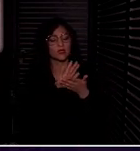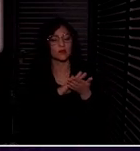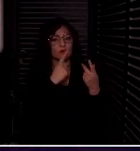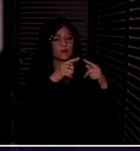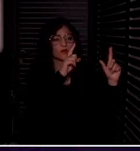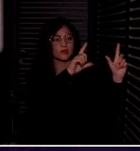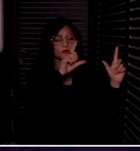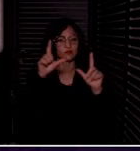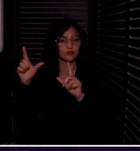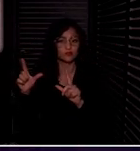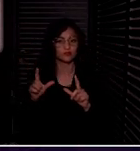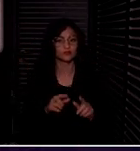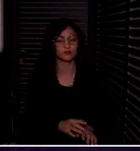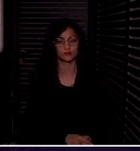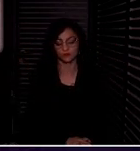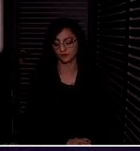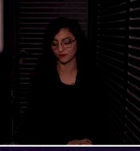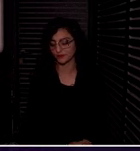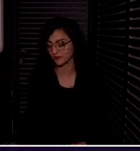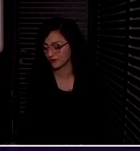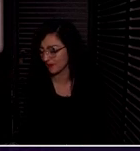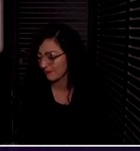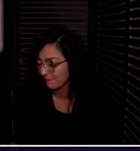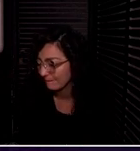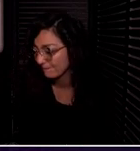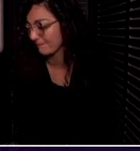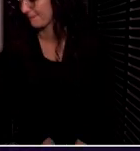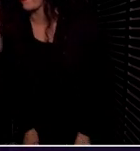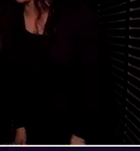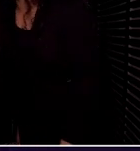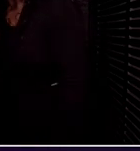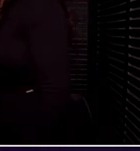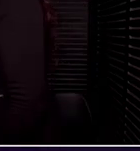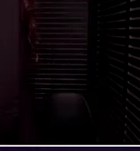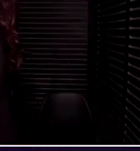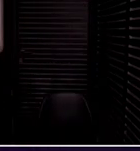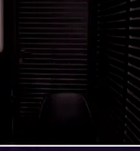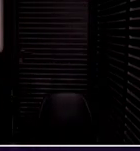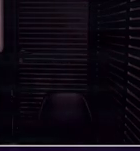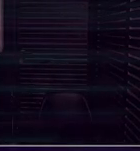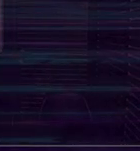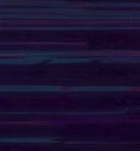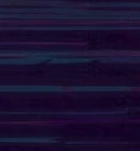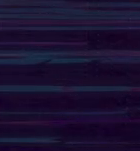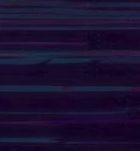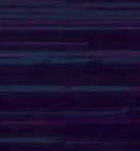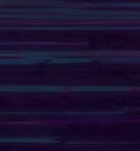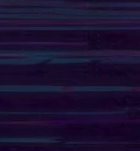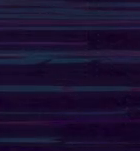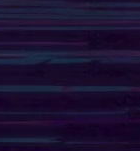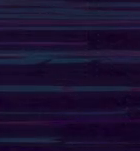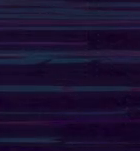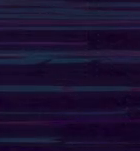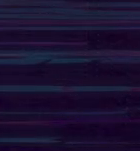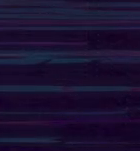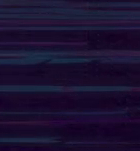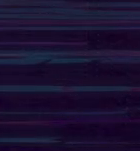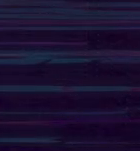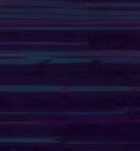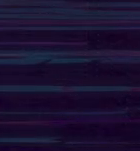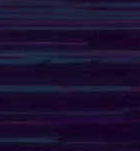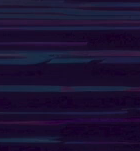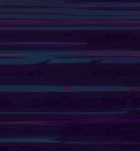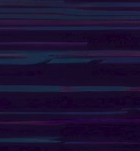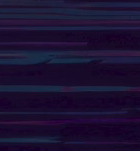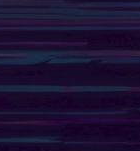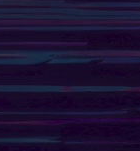plataformas. Y no se trata de imitar, sino de crear o generar las condiciones propicias para que el desarrollo audiovisual televisivo se adapte a